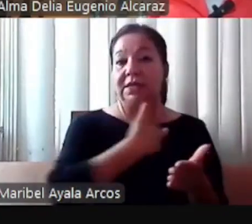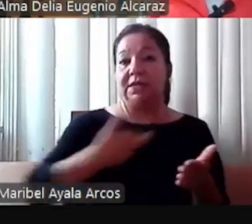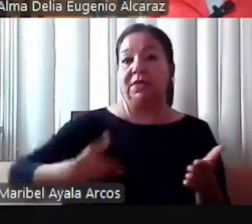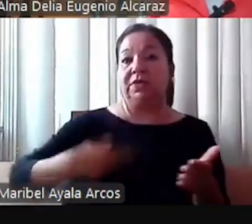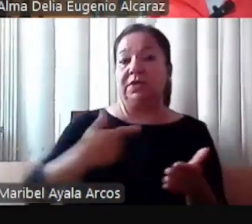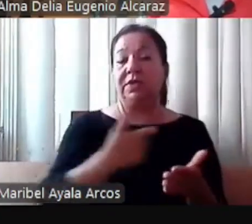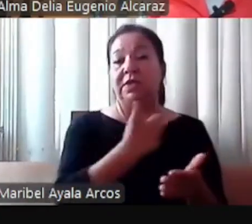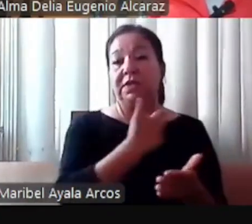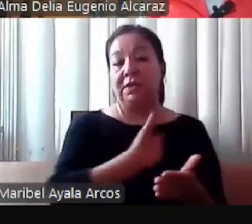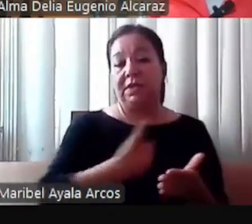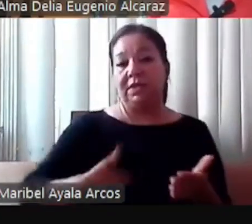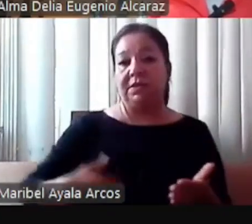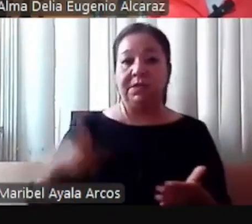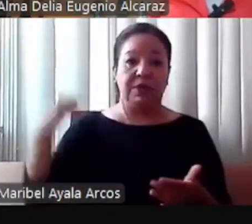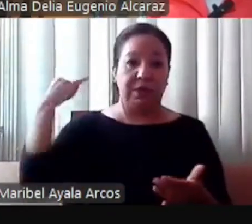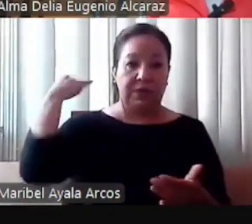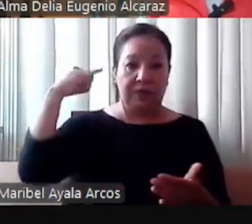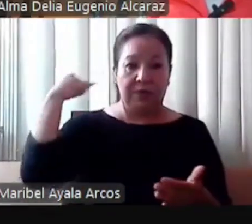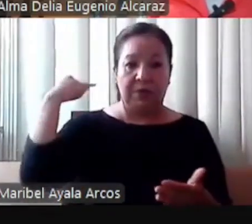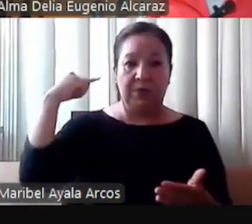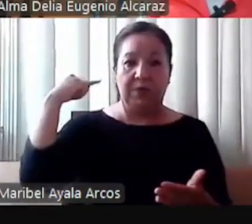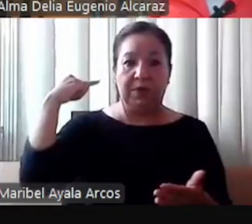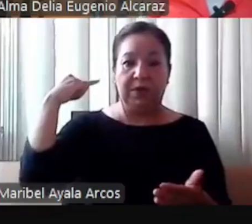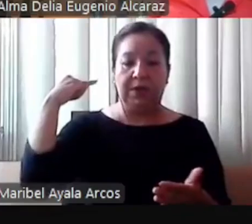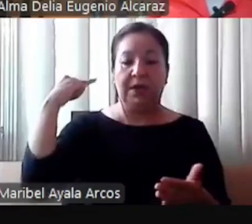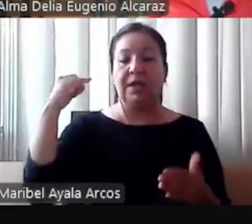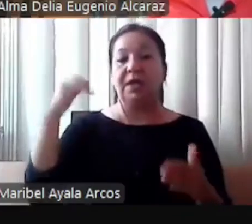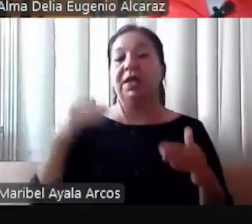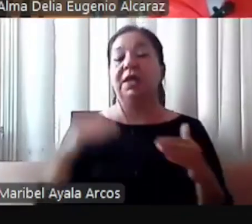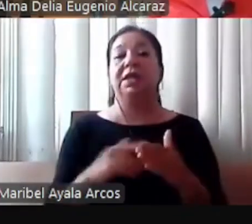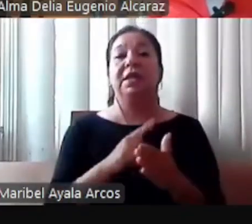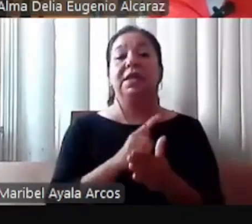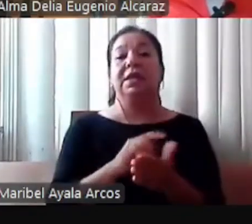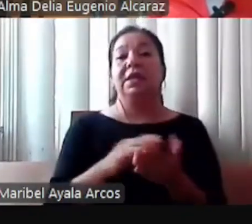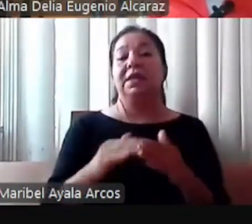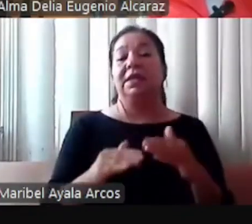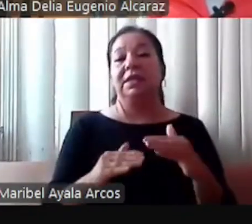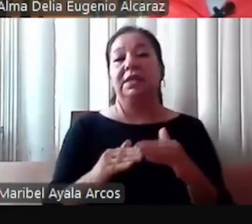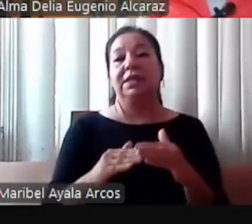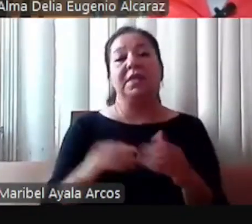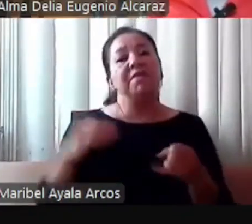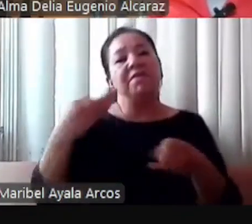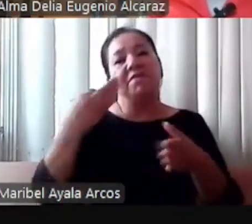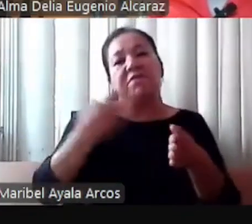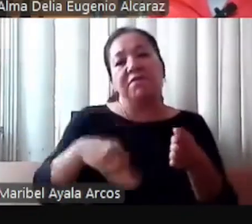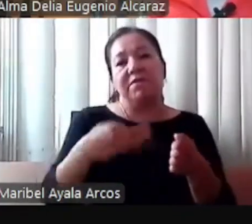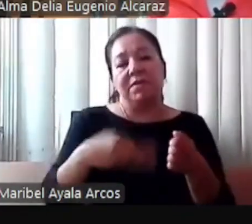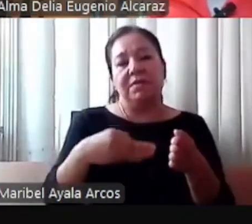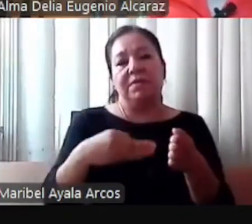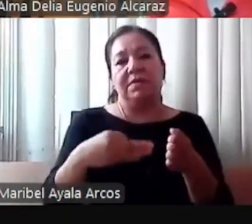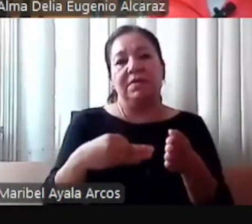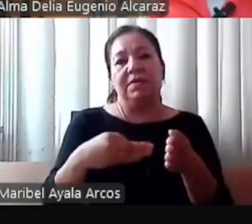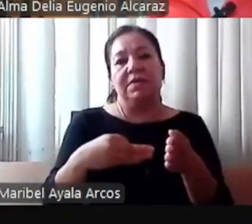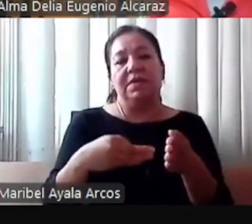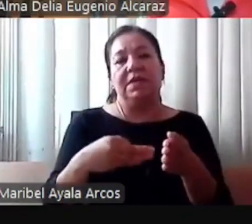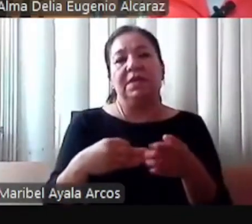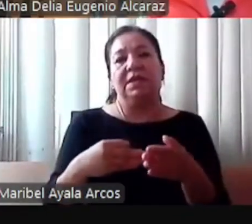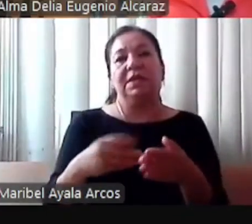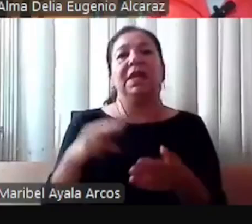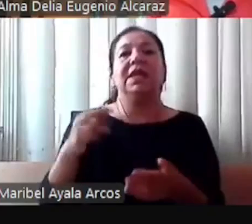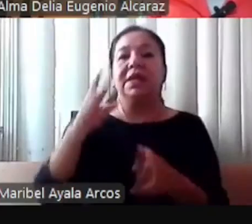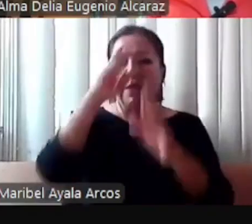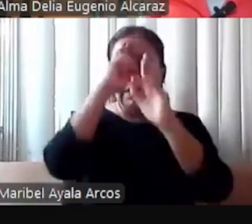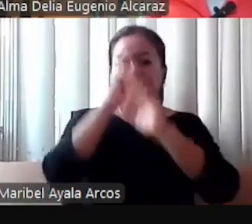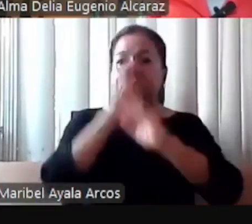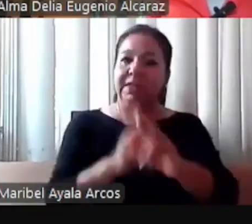Ayuntamiento de Iguala, efectuada por la autoridad responsable, vulnera los principios de legalidad y certeza, porque este tribunal advierte que las fórmulas de regidurías